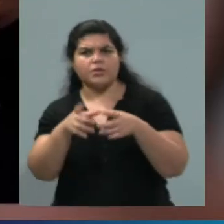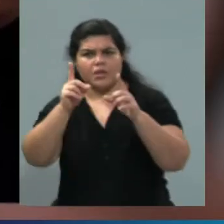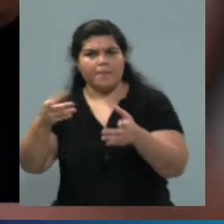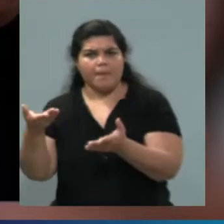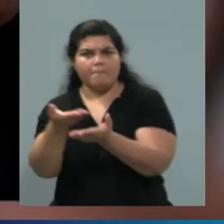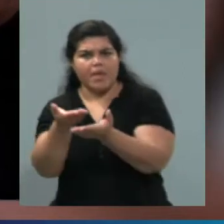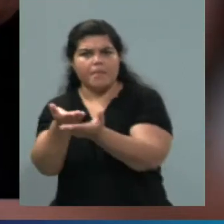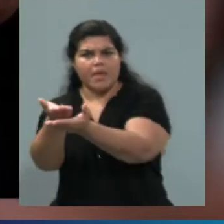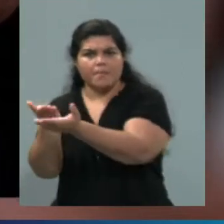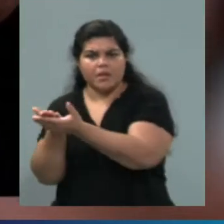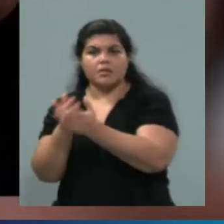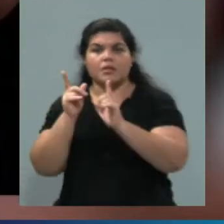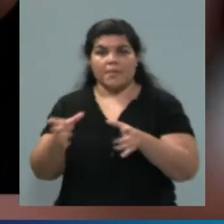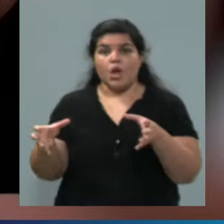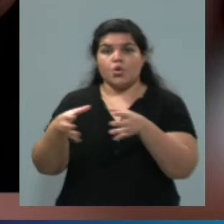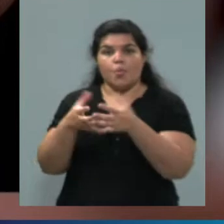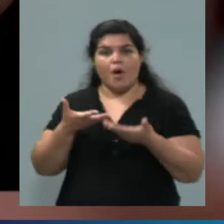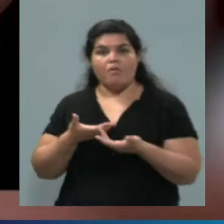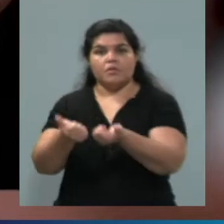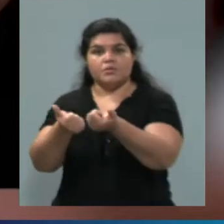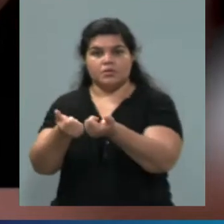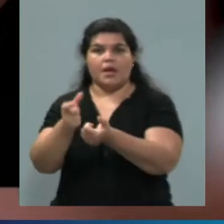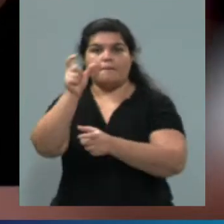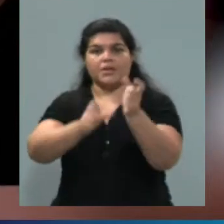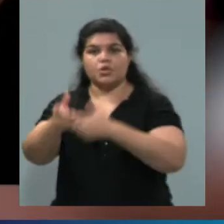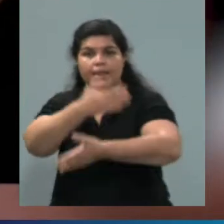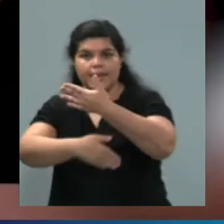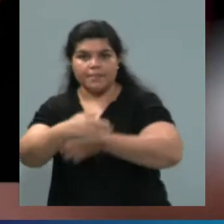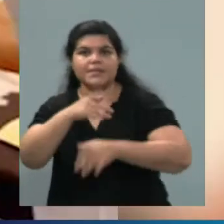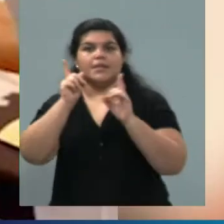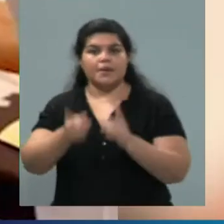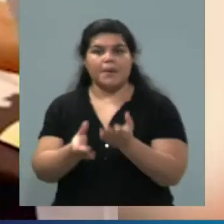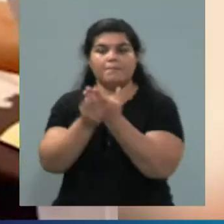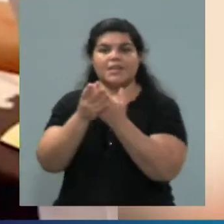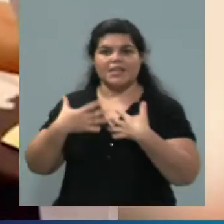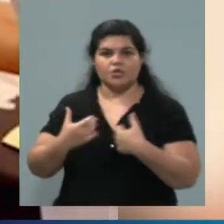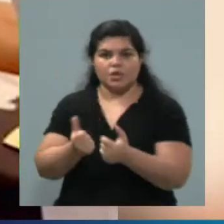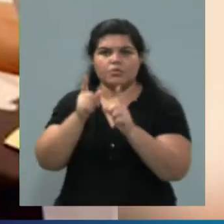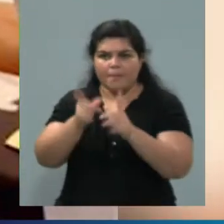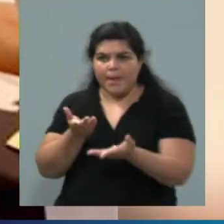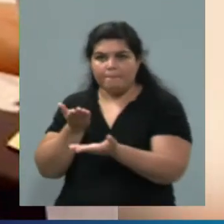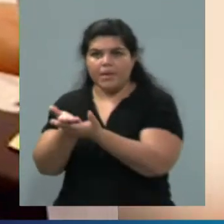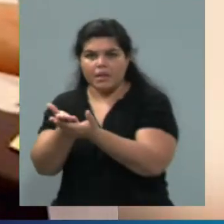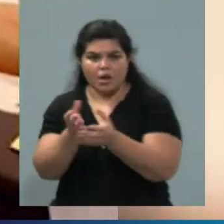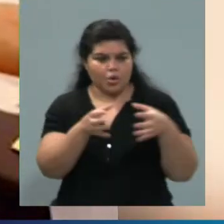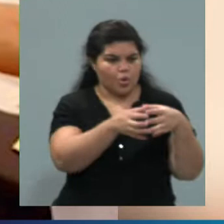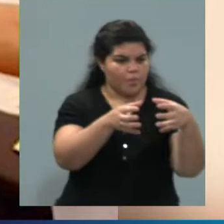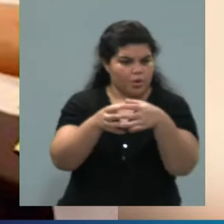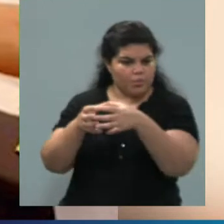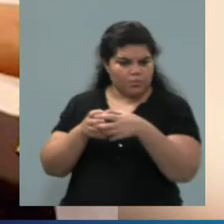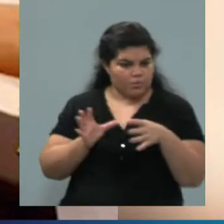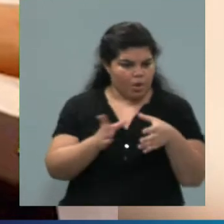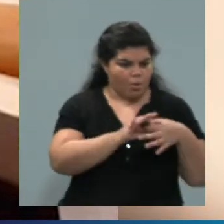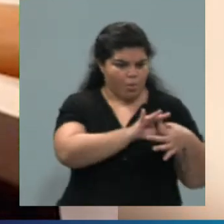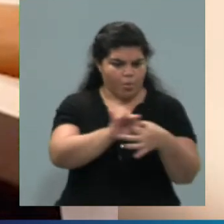la Defensoría de las Personas con Discapacidad también lo ha solicitado ante el Ministerio de Salud, pero aquí estamos a la espera. De hecho,